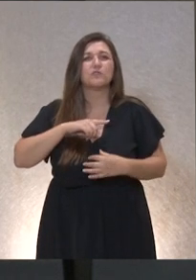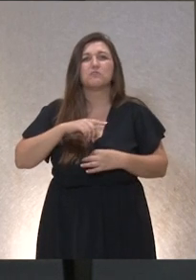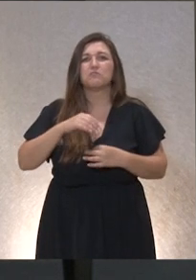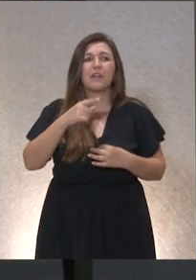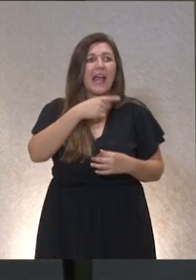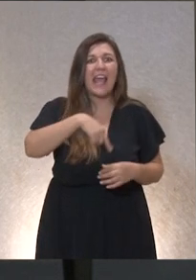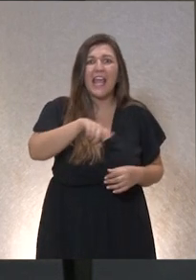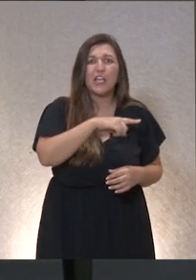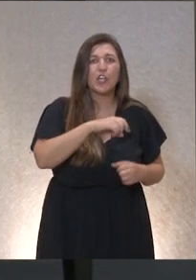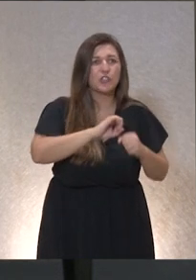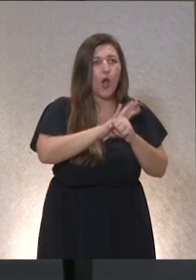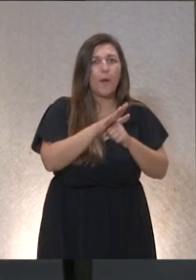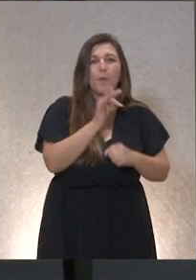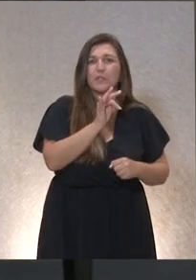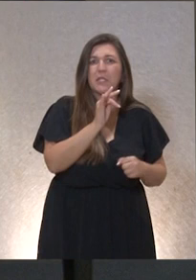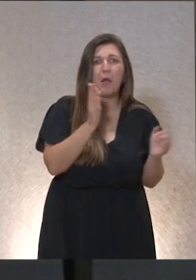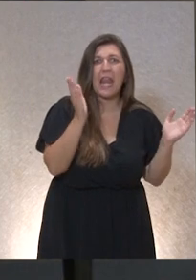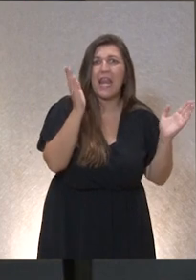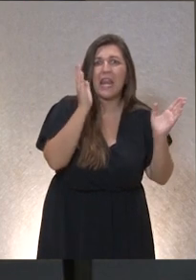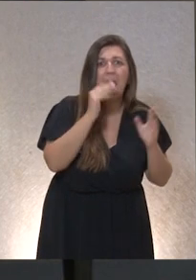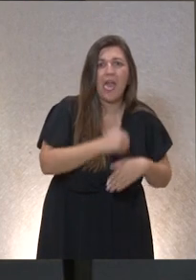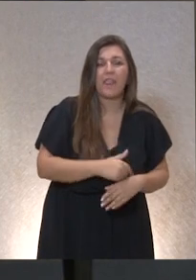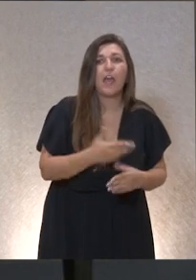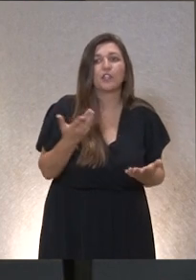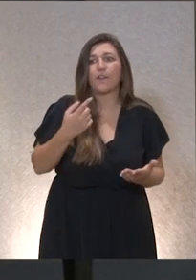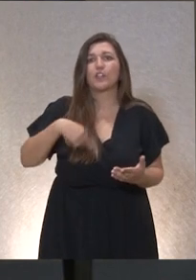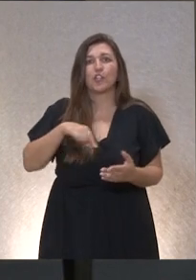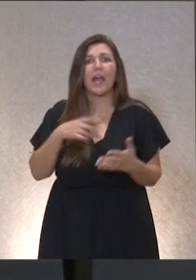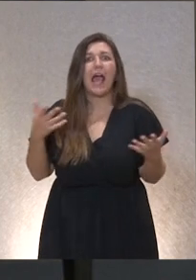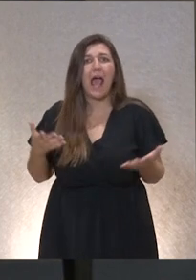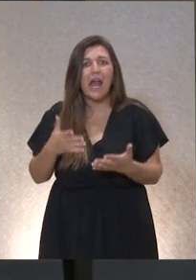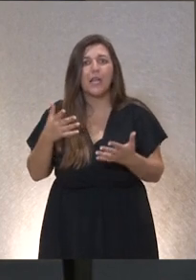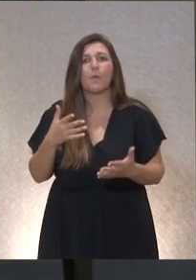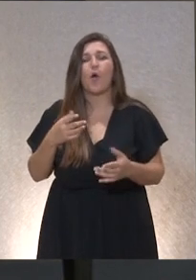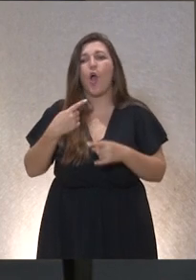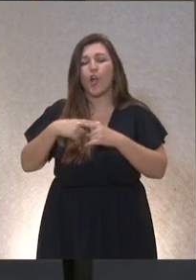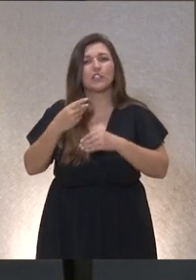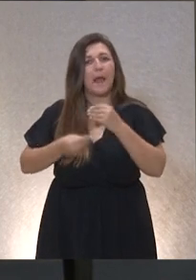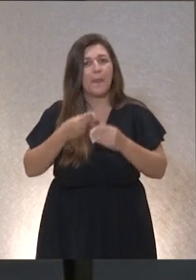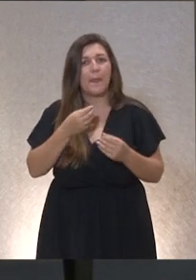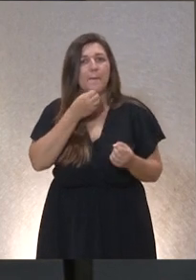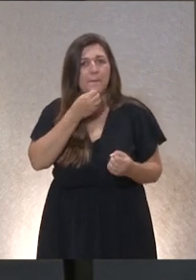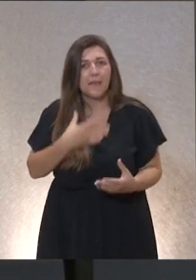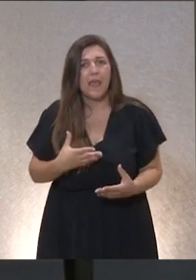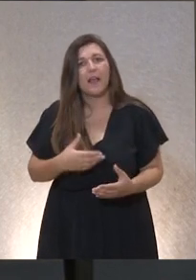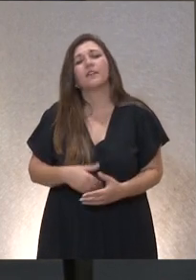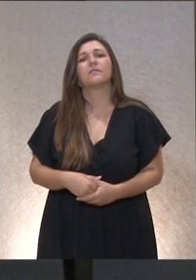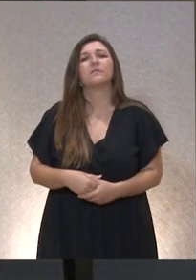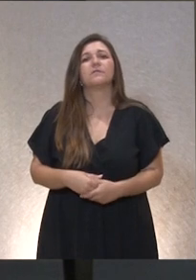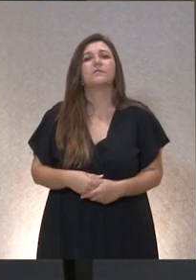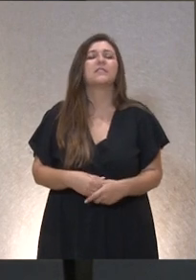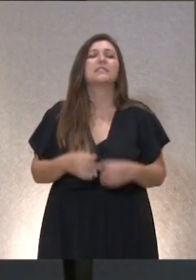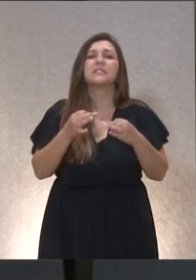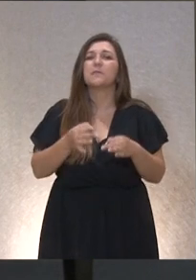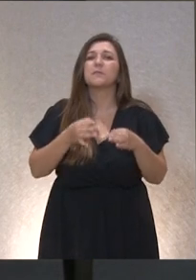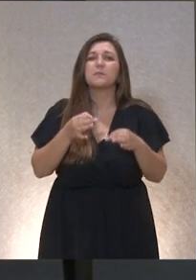residentes lo que nos animaba quizá un poco a pensar que estamos haciendo las cosas Pues bueno medianamente bien y siempre